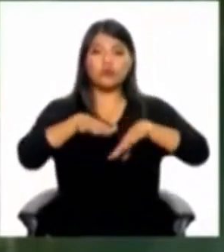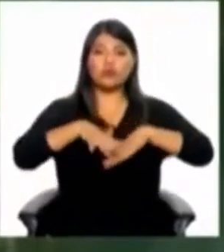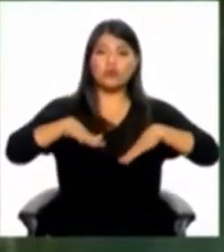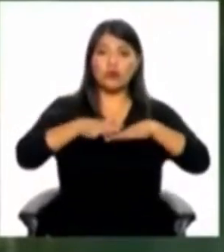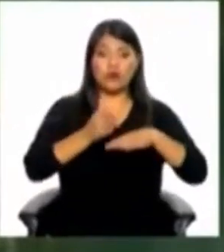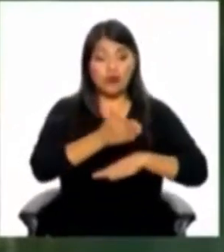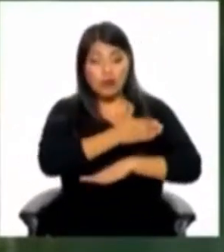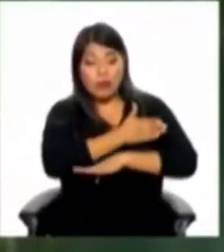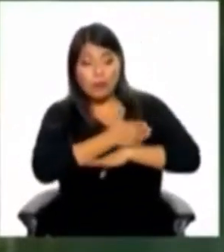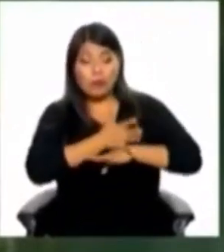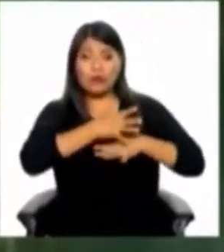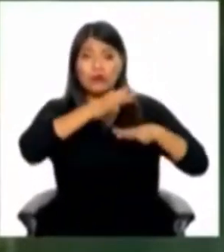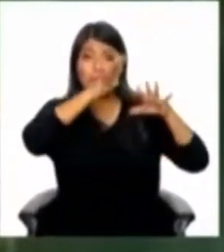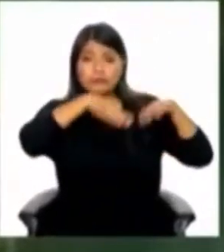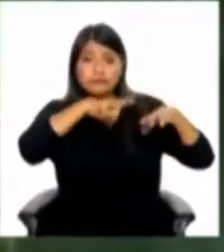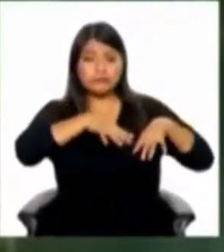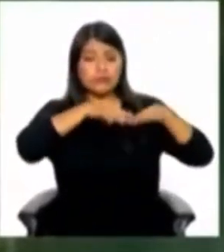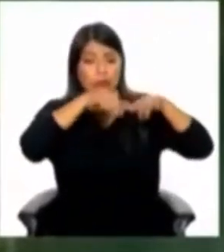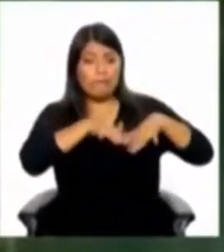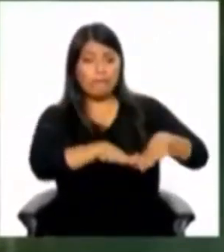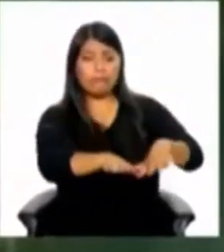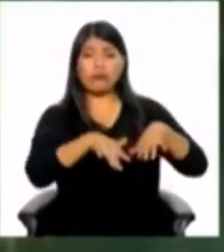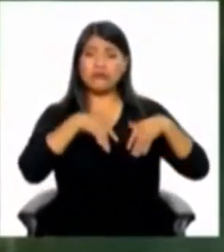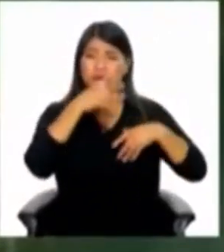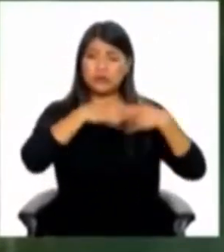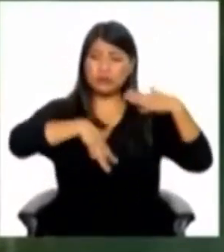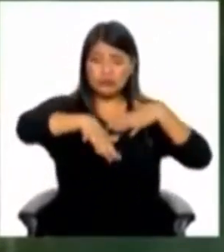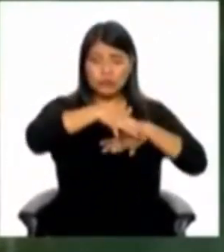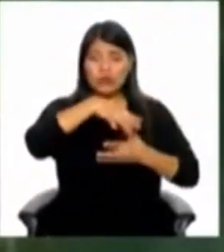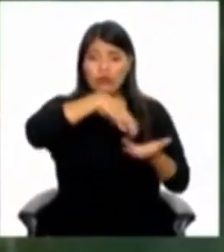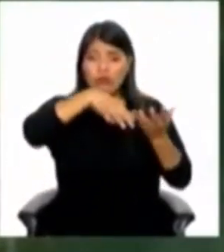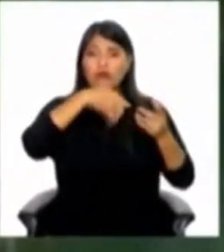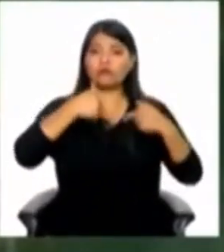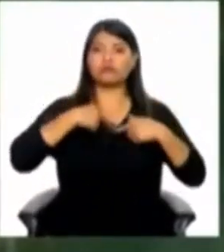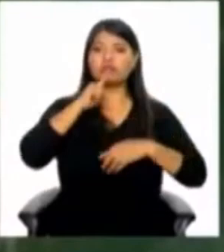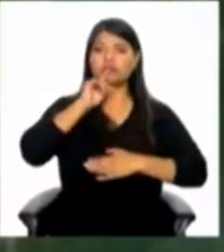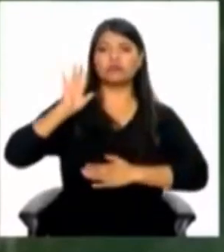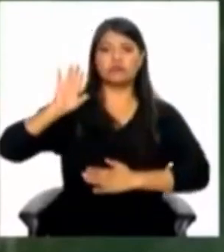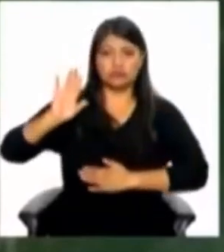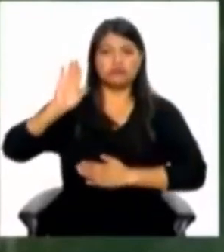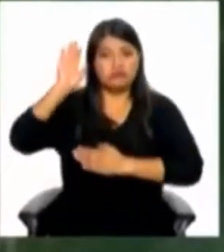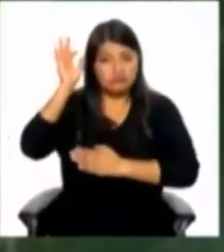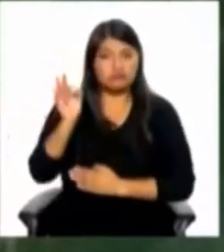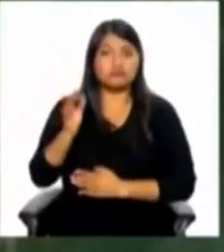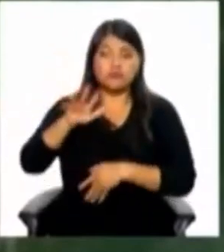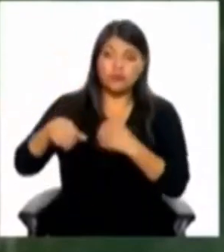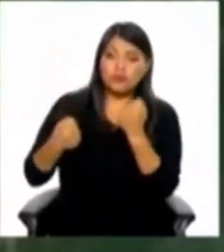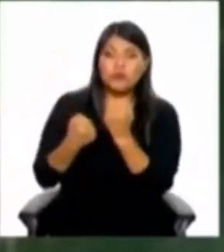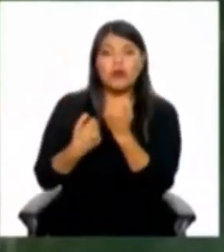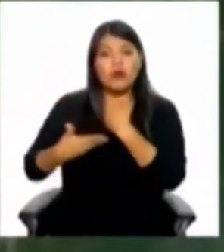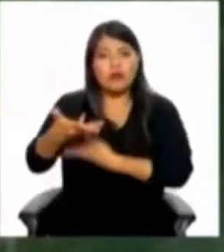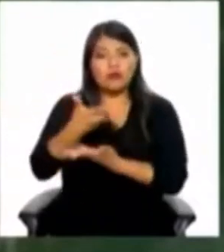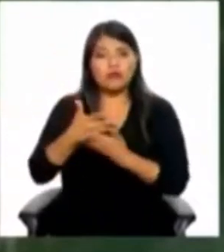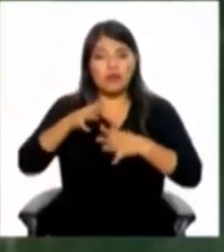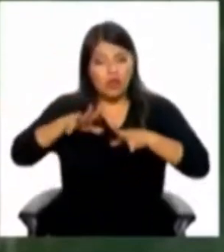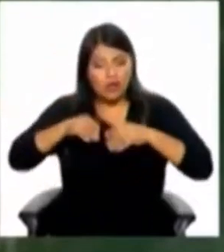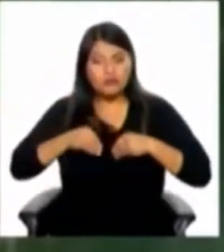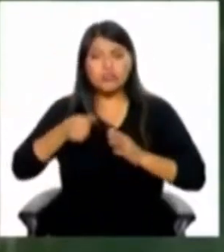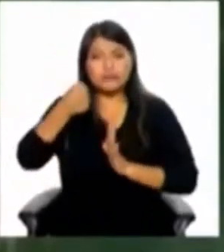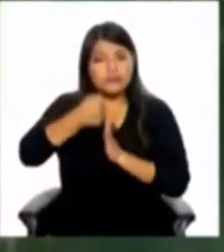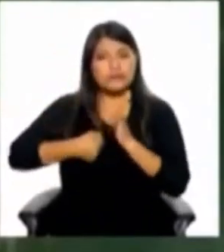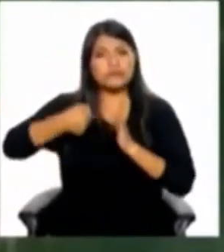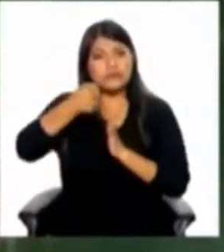los fenómenos meteorológicos como El Niño. Un pacto basado en la solidaridad, la resiliencia y